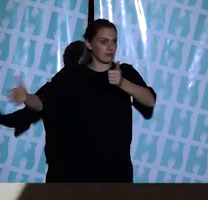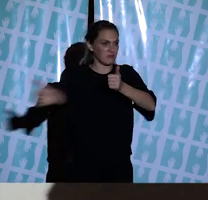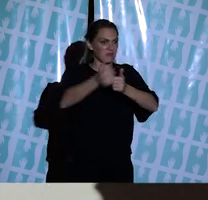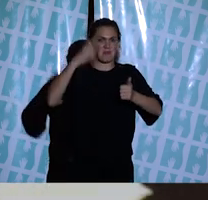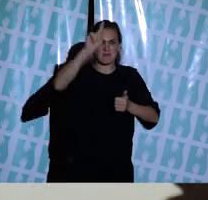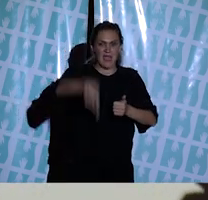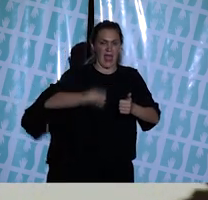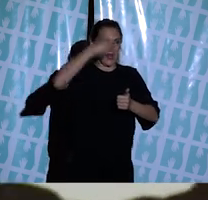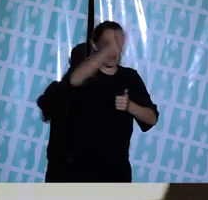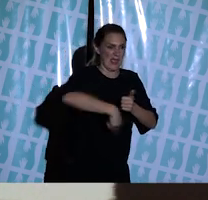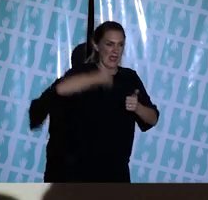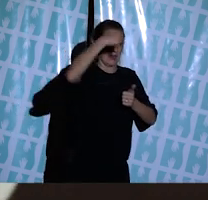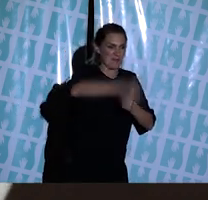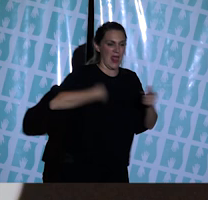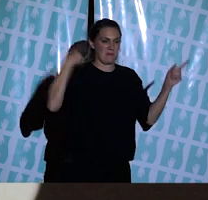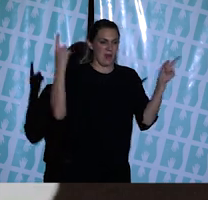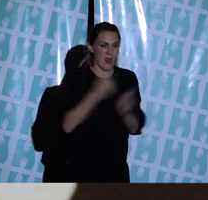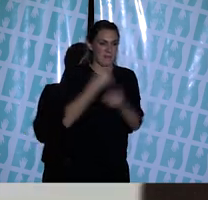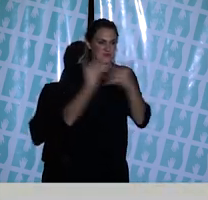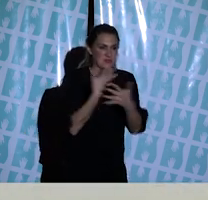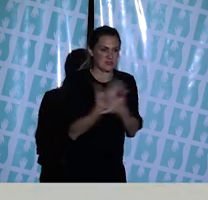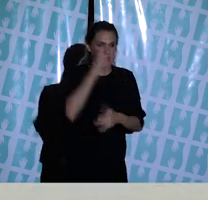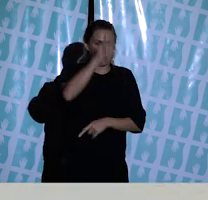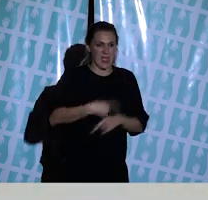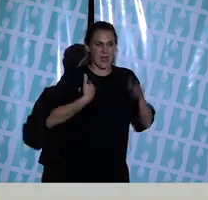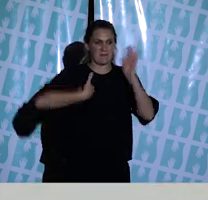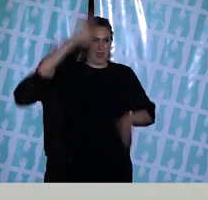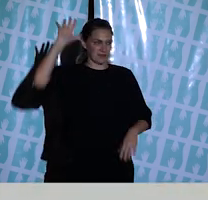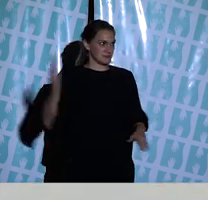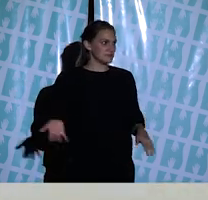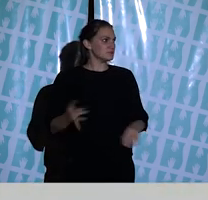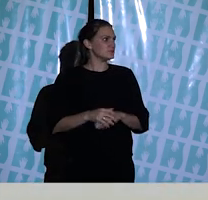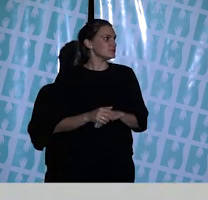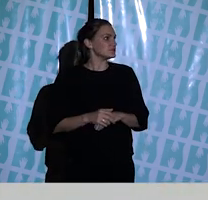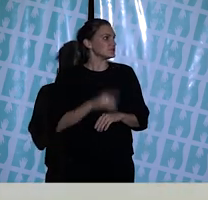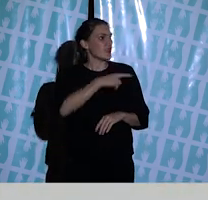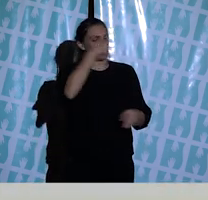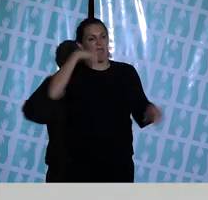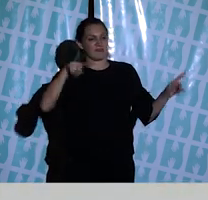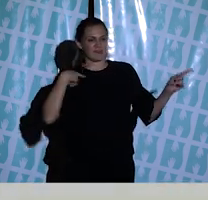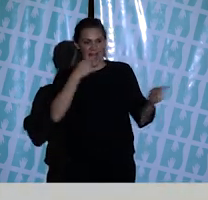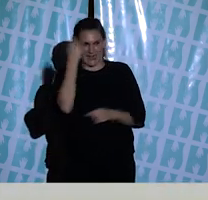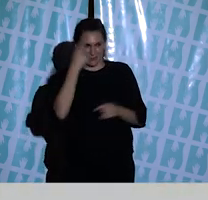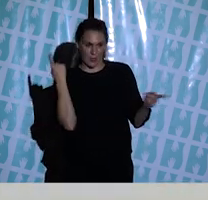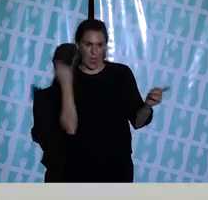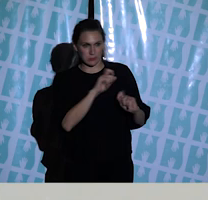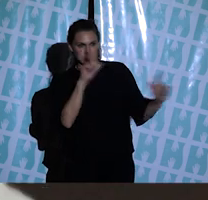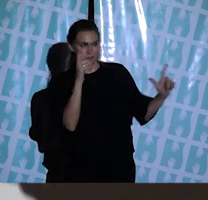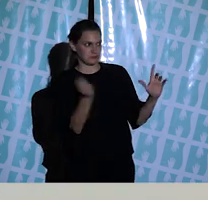terminar, quiero pasar simplemente para ponerla del final, pero esto es un poco, todo